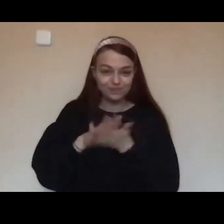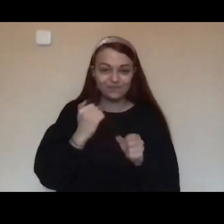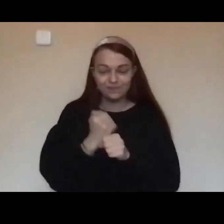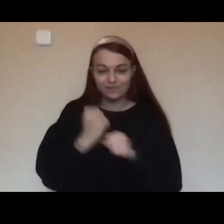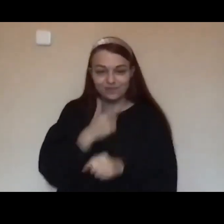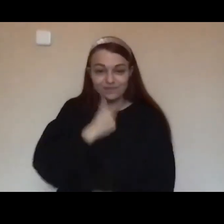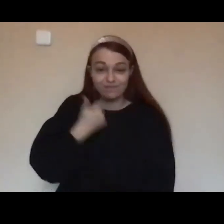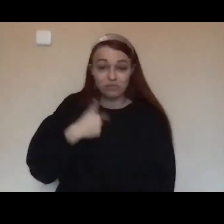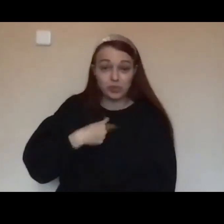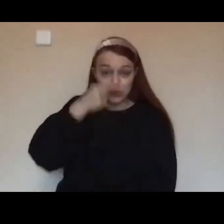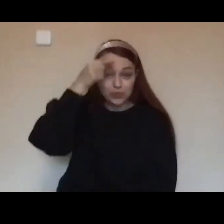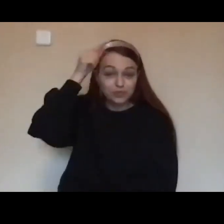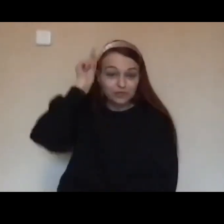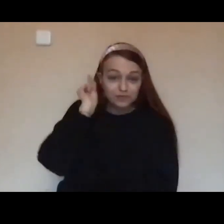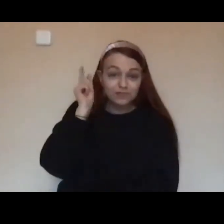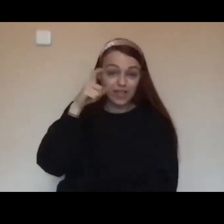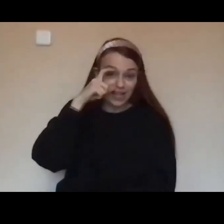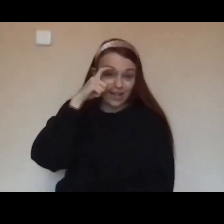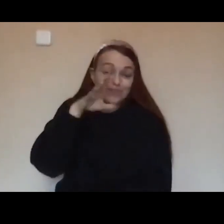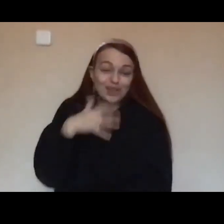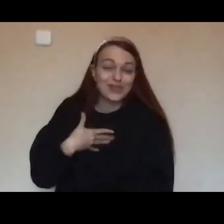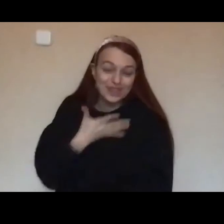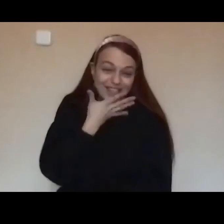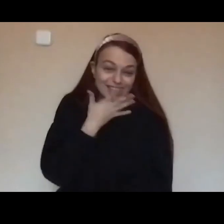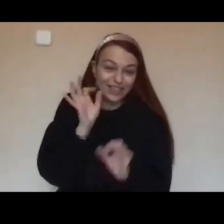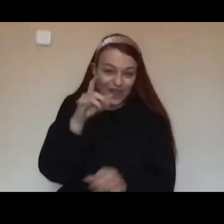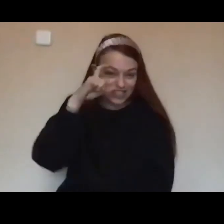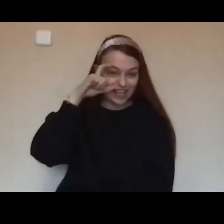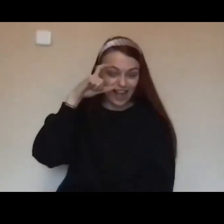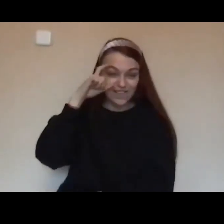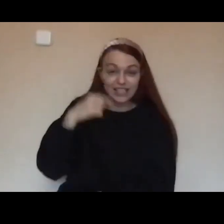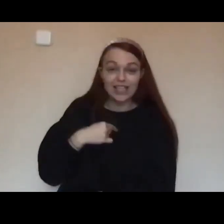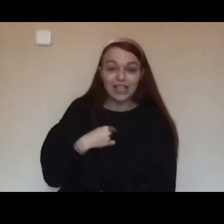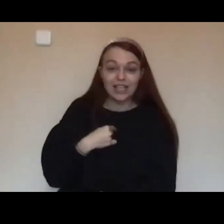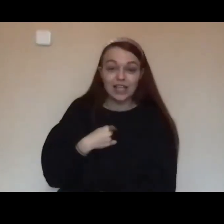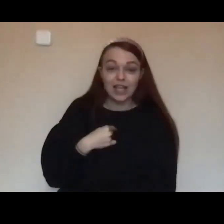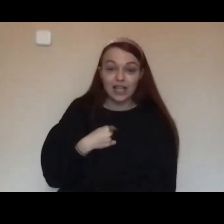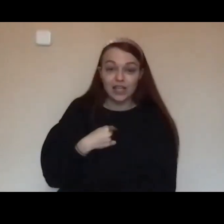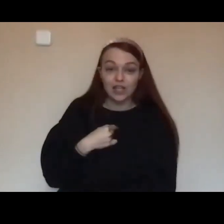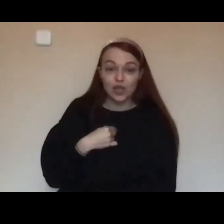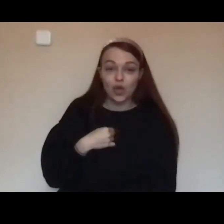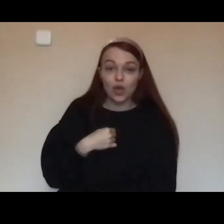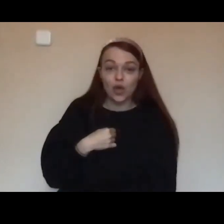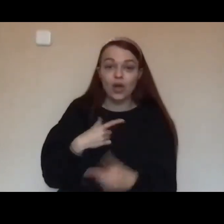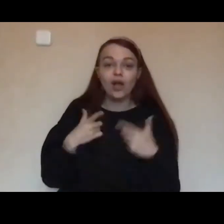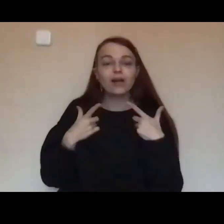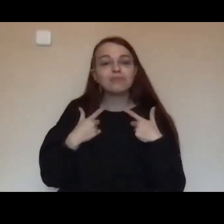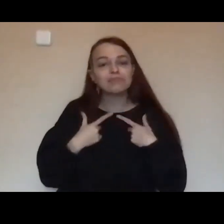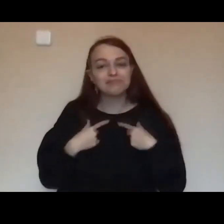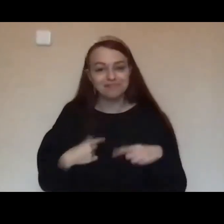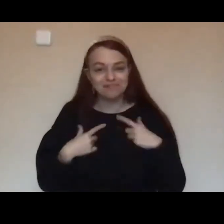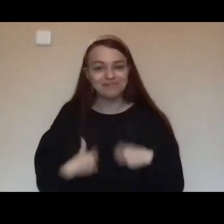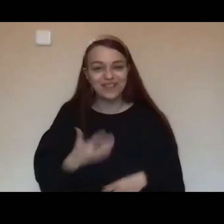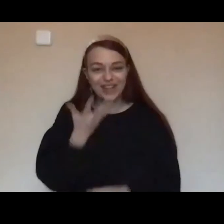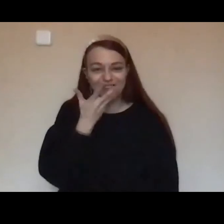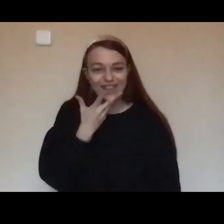corto, gafas, por eso mis signos son gafas, y llevo una camisa de color marrón claro, por